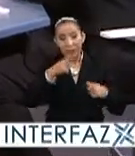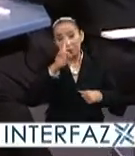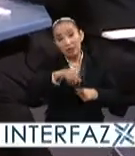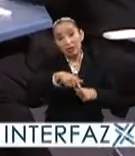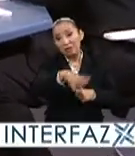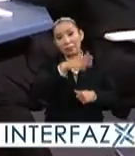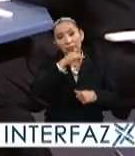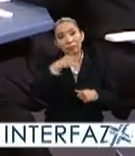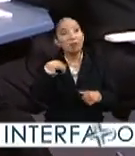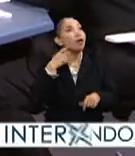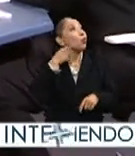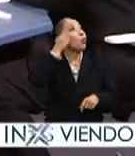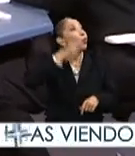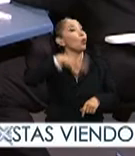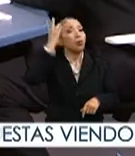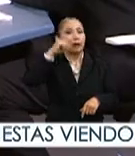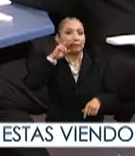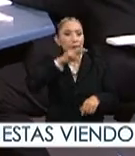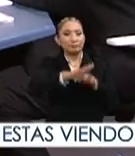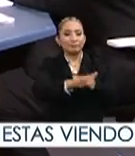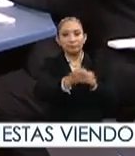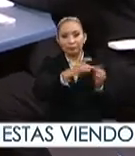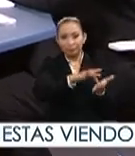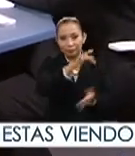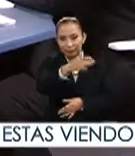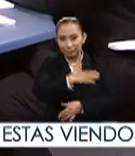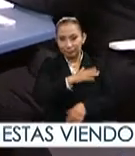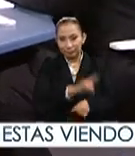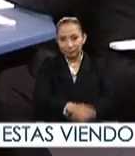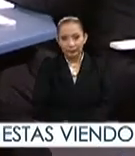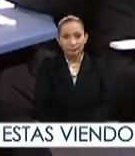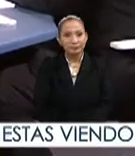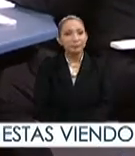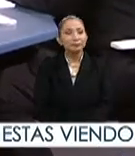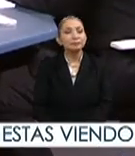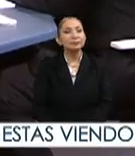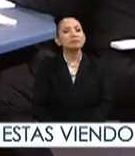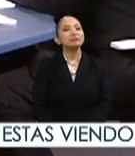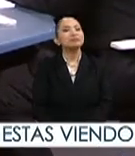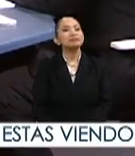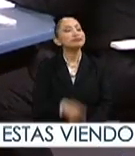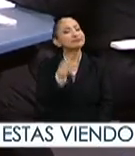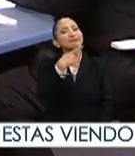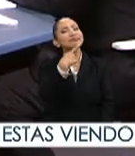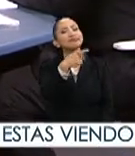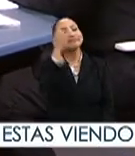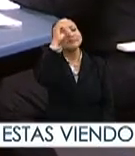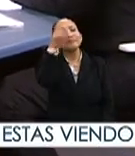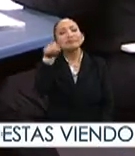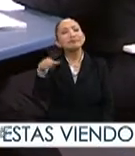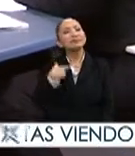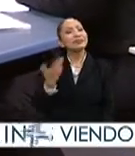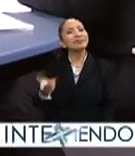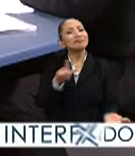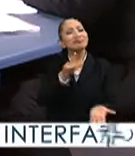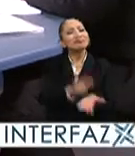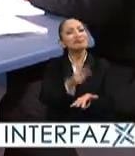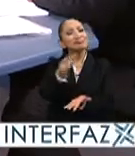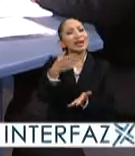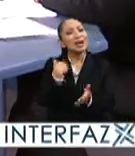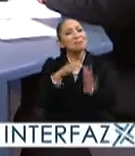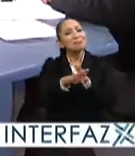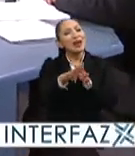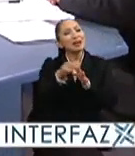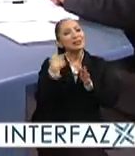que no podemos dejar de voltear. Muy buenos días, gracias por estar con nosotros. Muchas gracias por la invitación. ¿Cuál es su primer análisis sobre estas políticas migratorias de